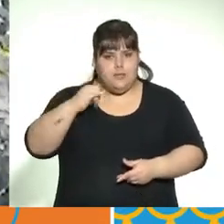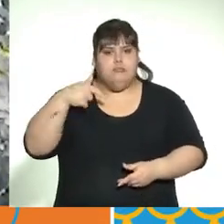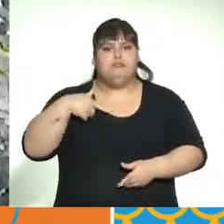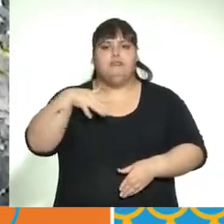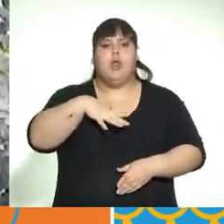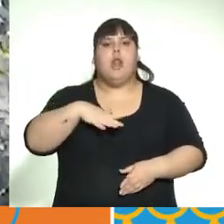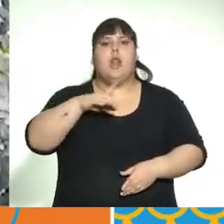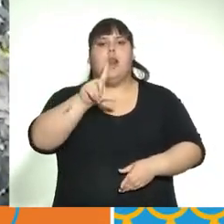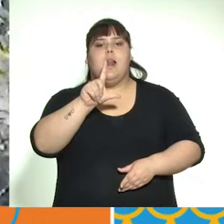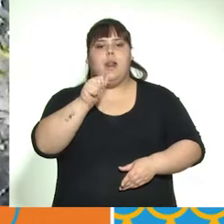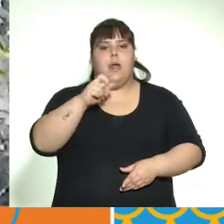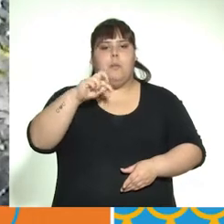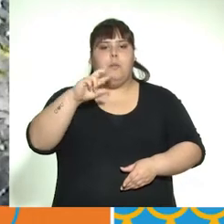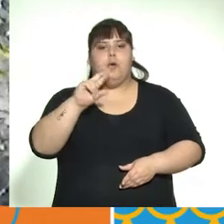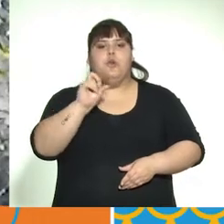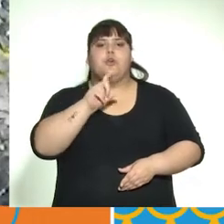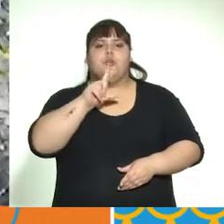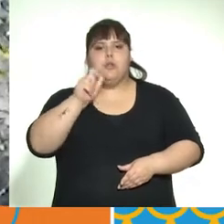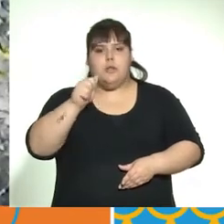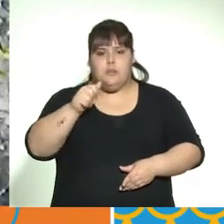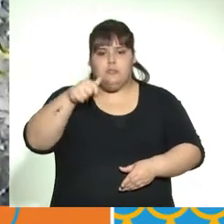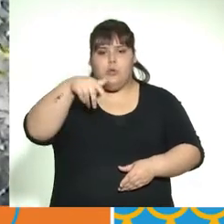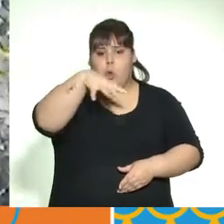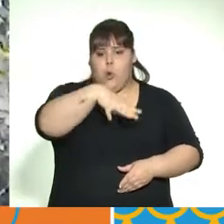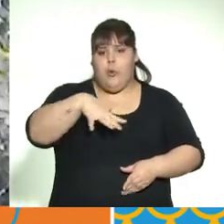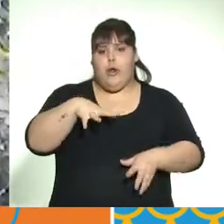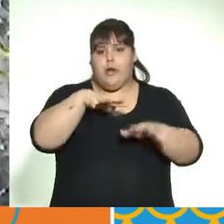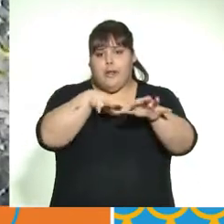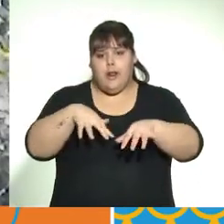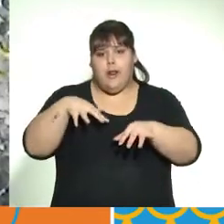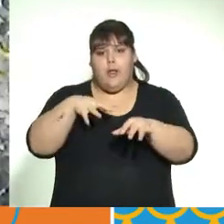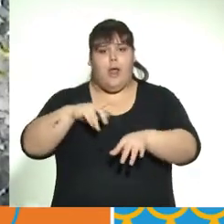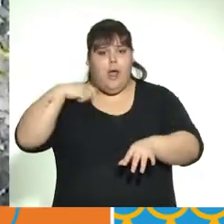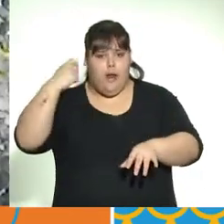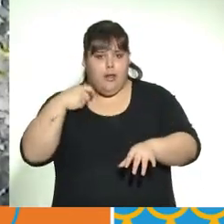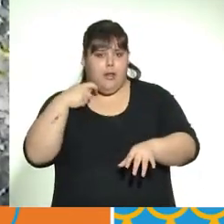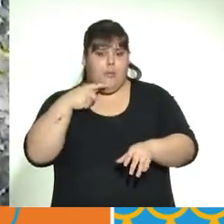en La Porota. La Porota pretende ser una granja